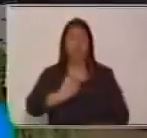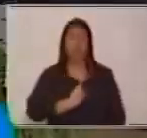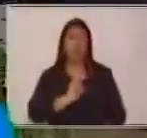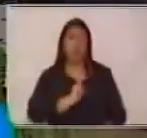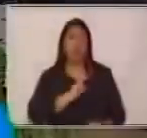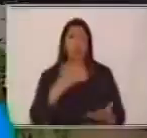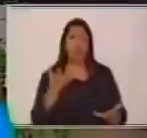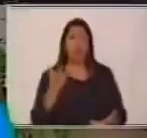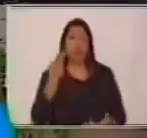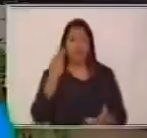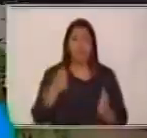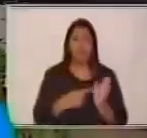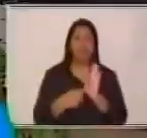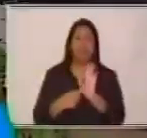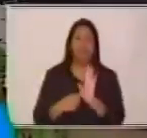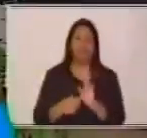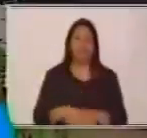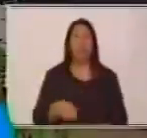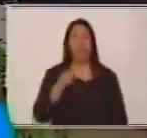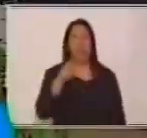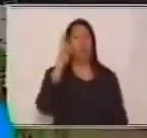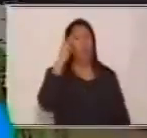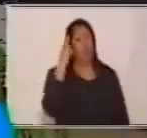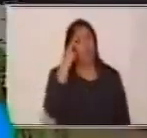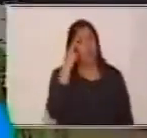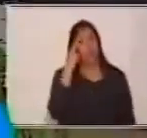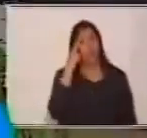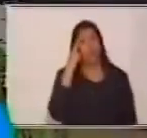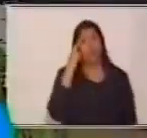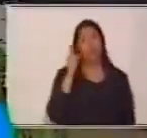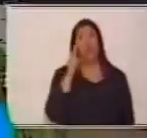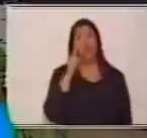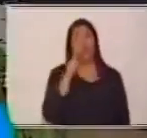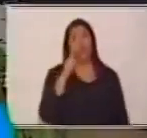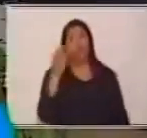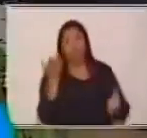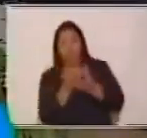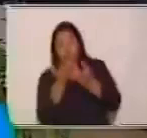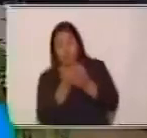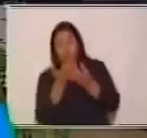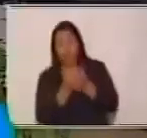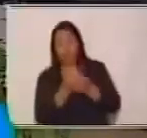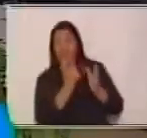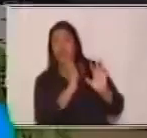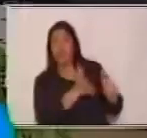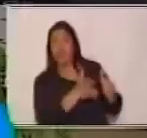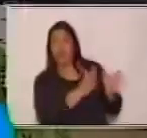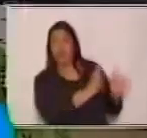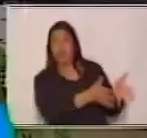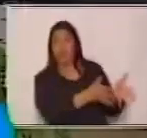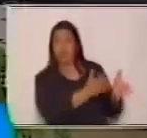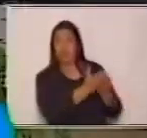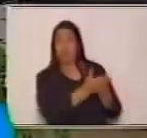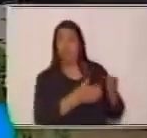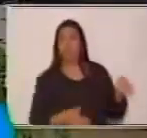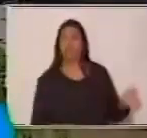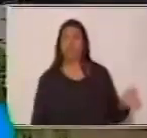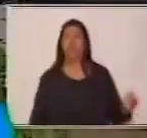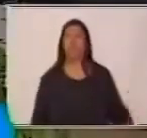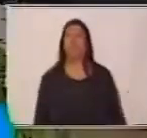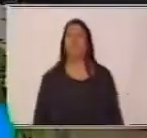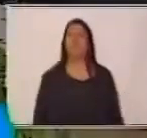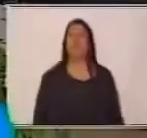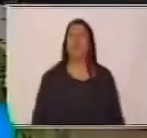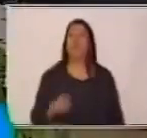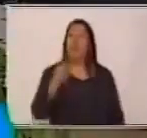aparezca alguna de estas figuras. Te recuerdo que guardes tus trabajos y ejercicios en tu portafolio Aprendo en Casa y que